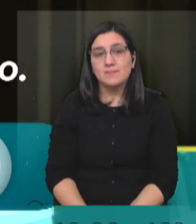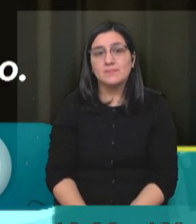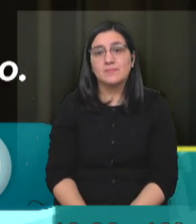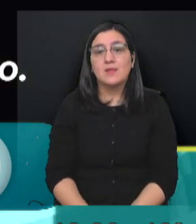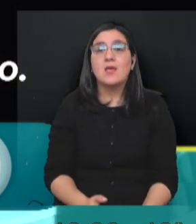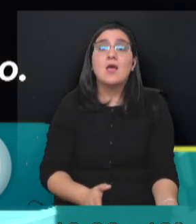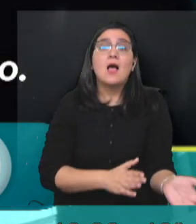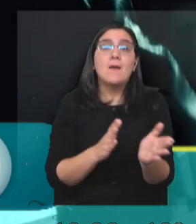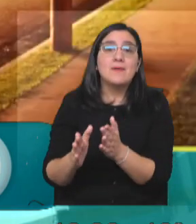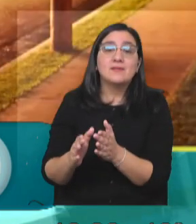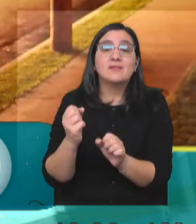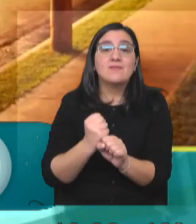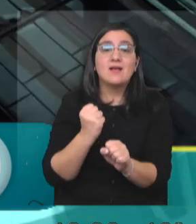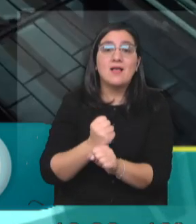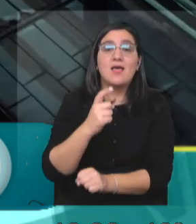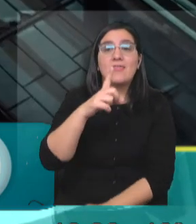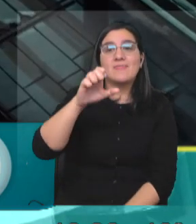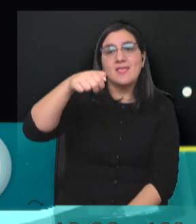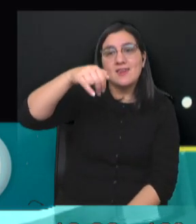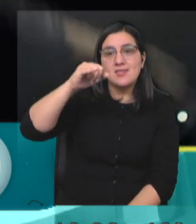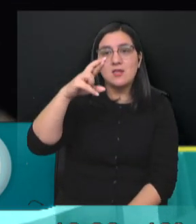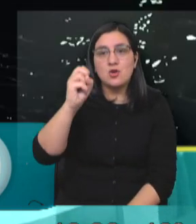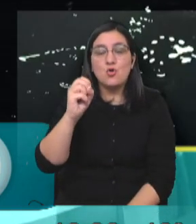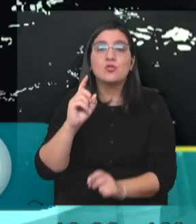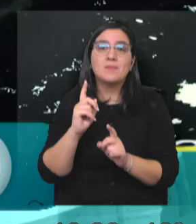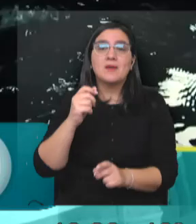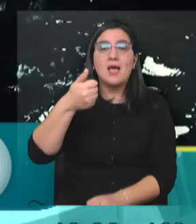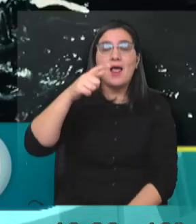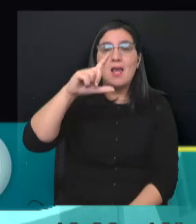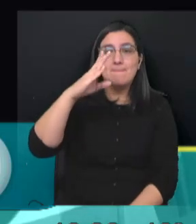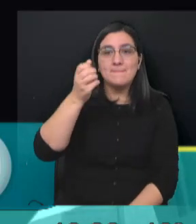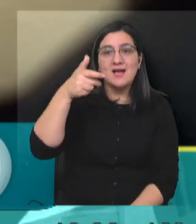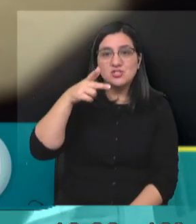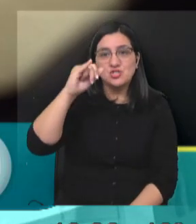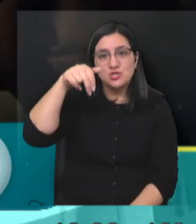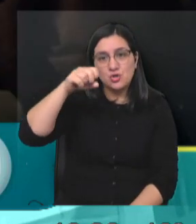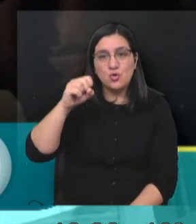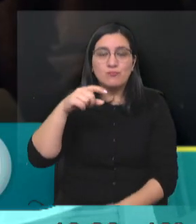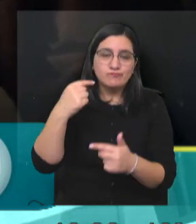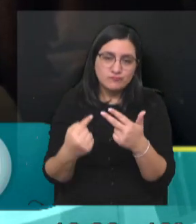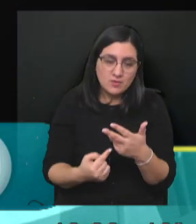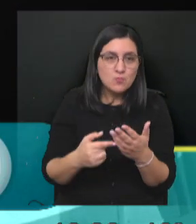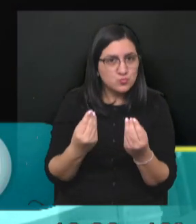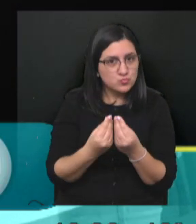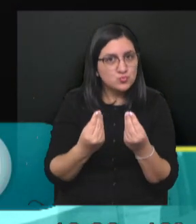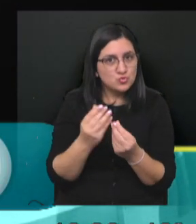Independientemente de que está Robert De Niro, de que está Al Pacino, de que está Joe Pesci, me pondría de pie de nuevo.